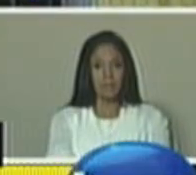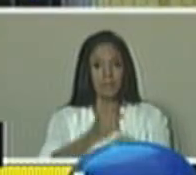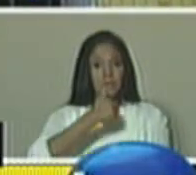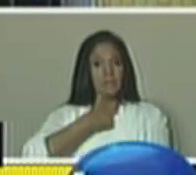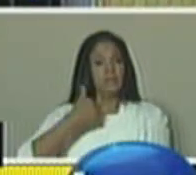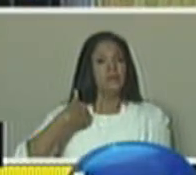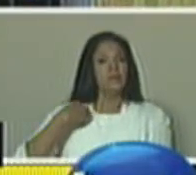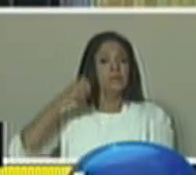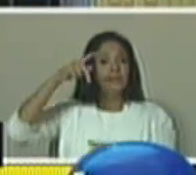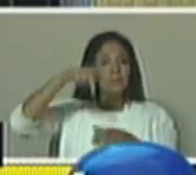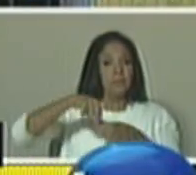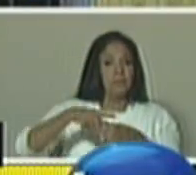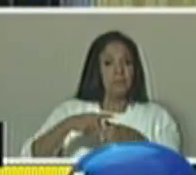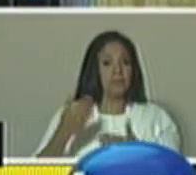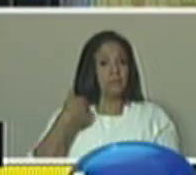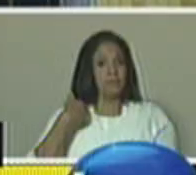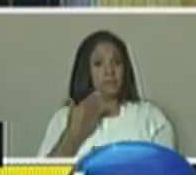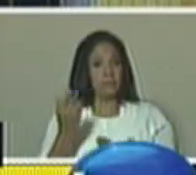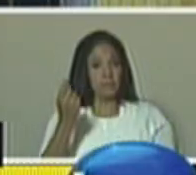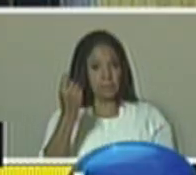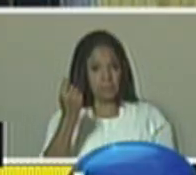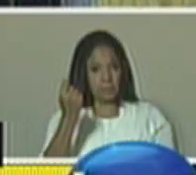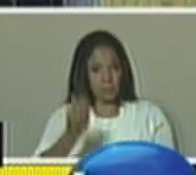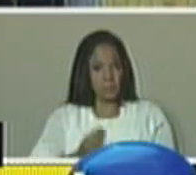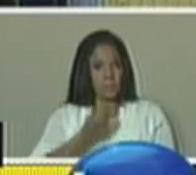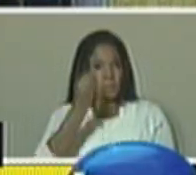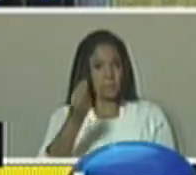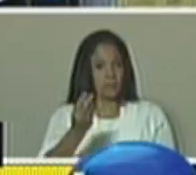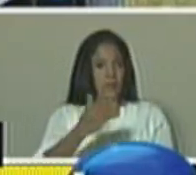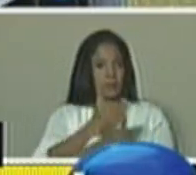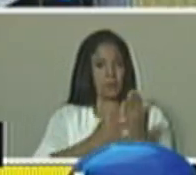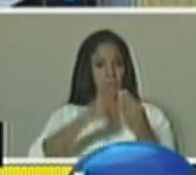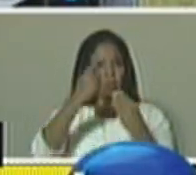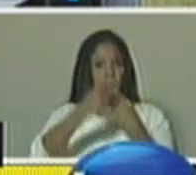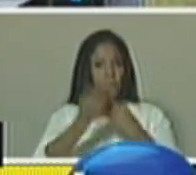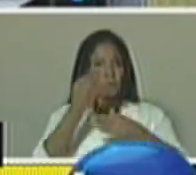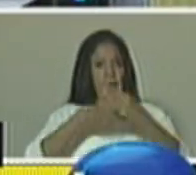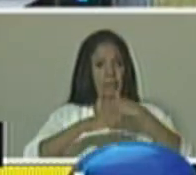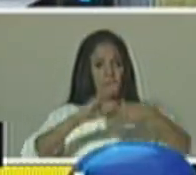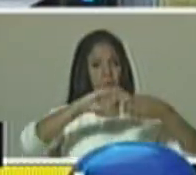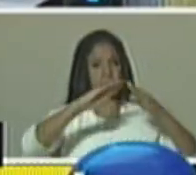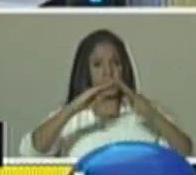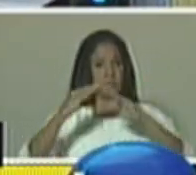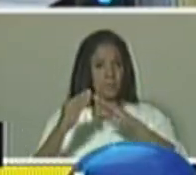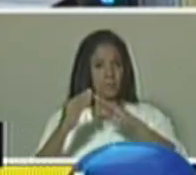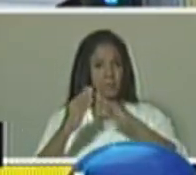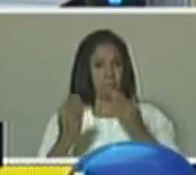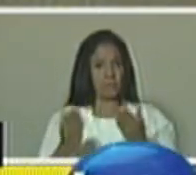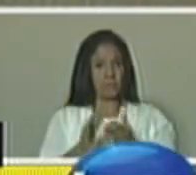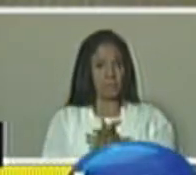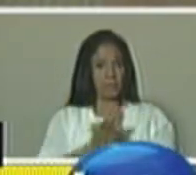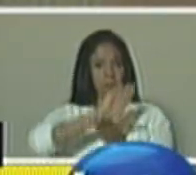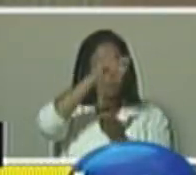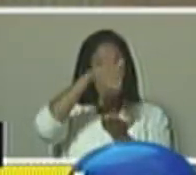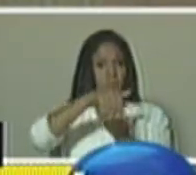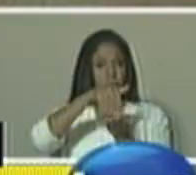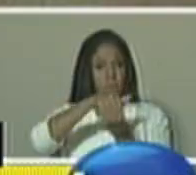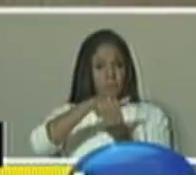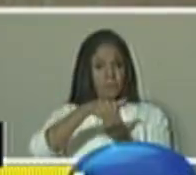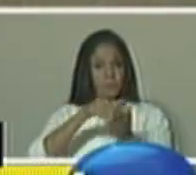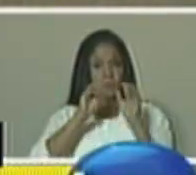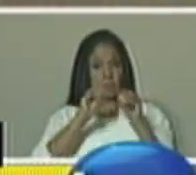la oportunidad de poder tener el dinero para invertir en algún proyecto dentro de mi comunidad, sería en un centro de